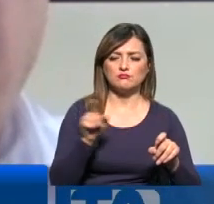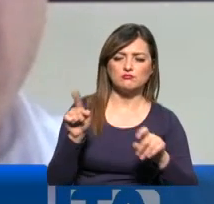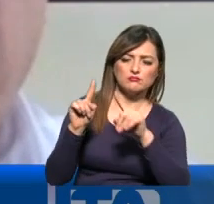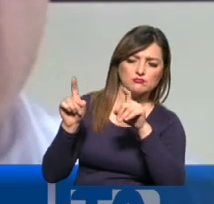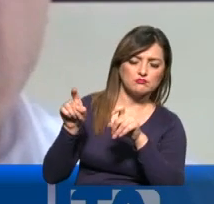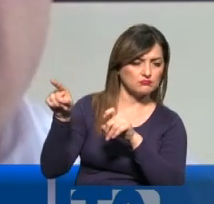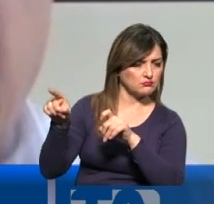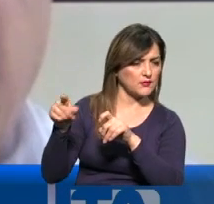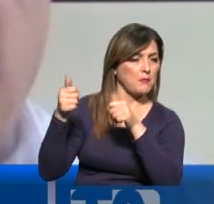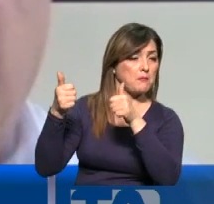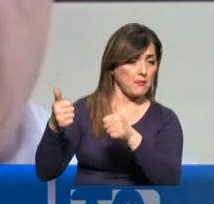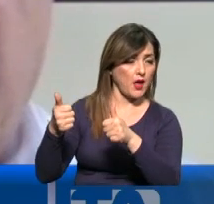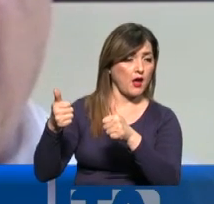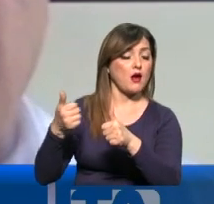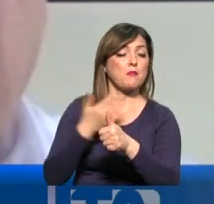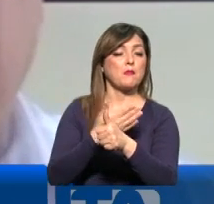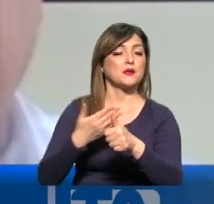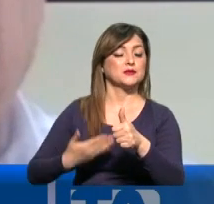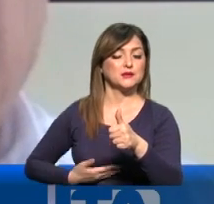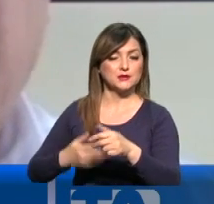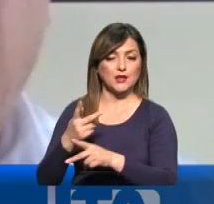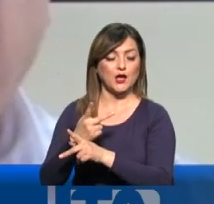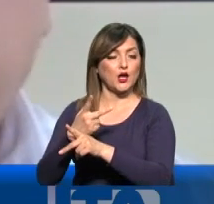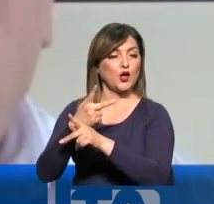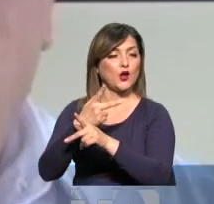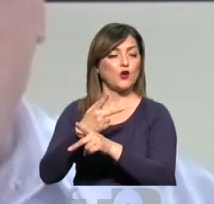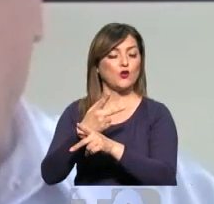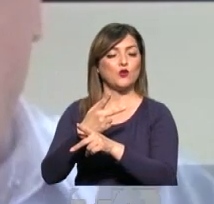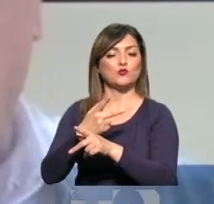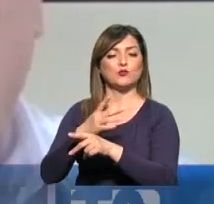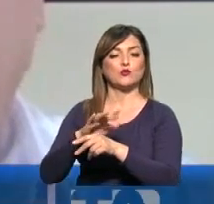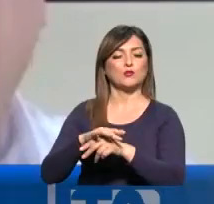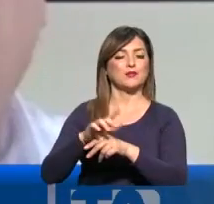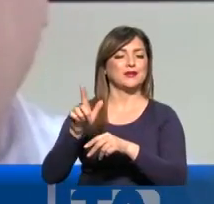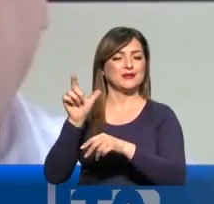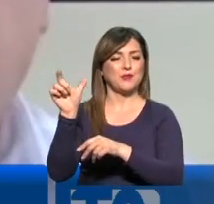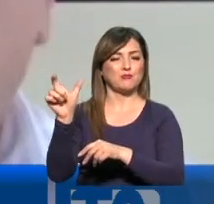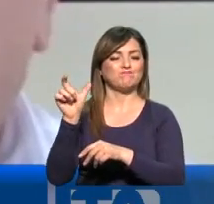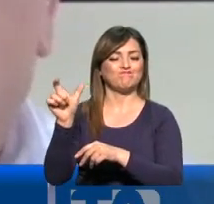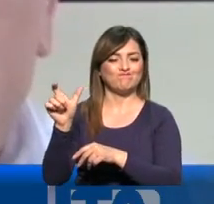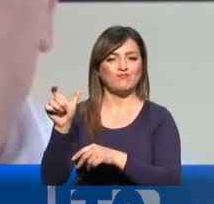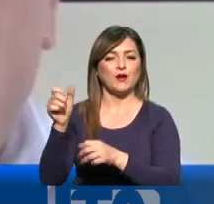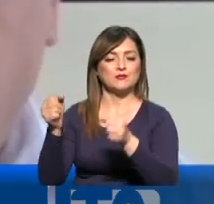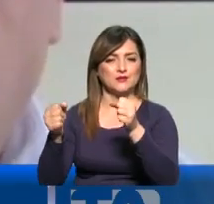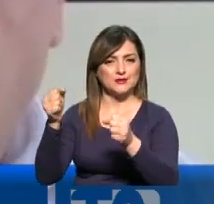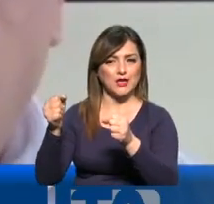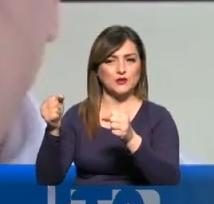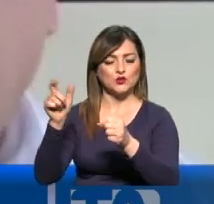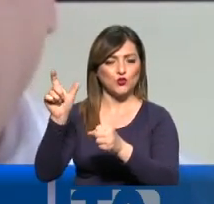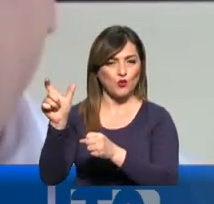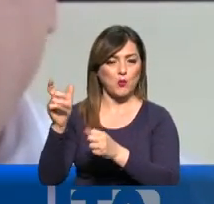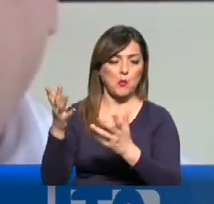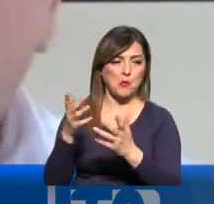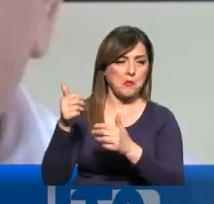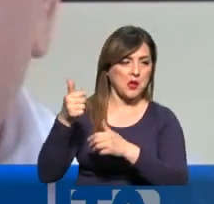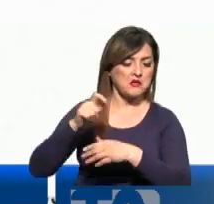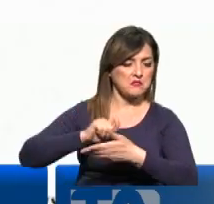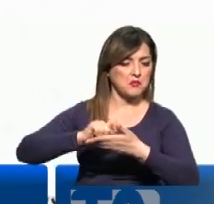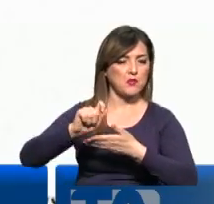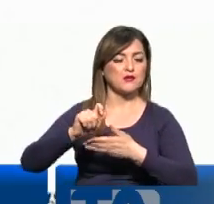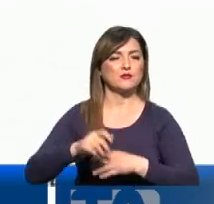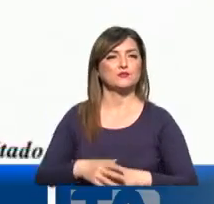a la Procuraduría Síndica que me absuelva esta situación y tomaremos la acción que